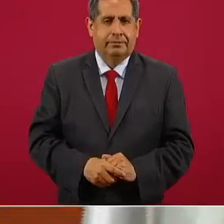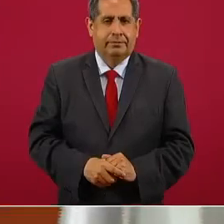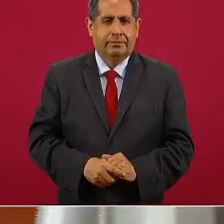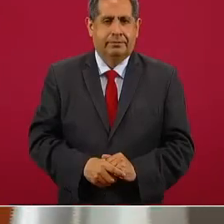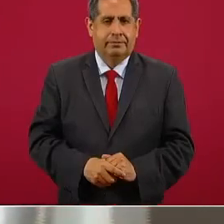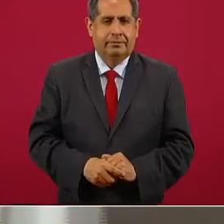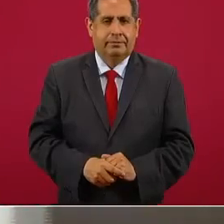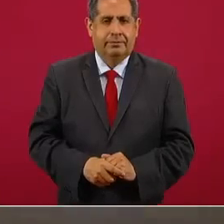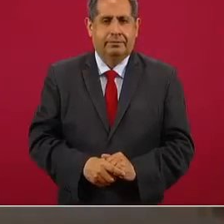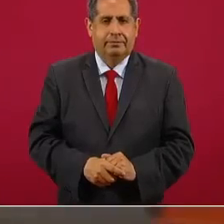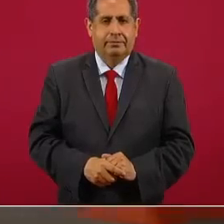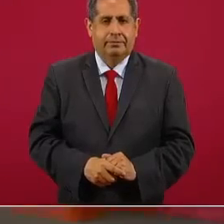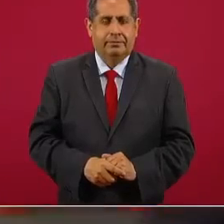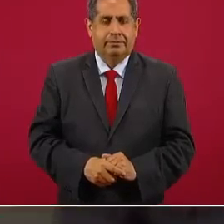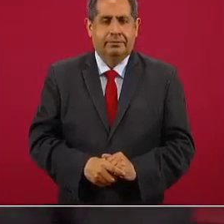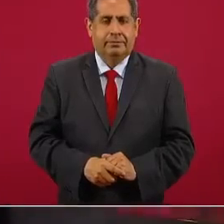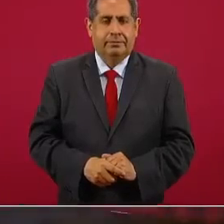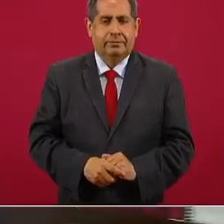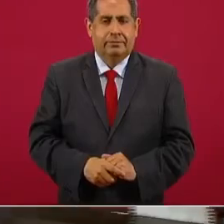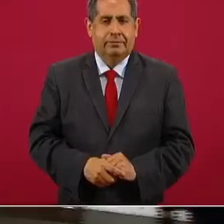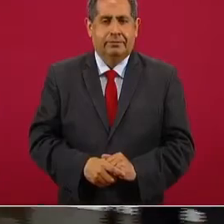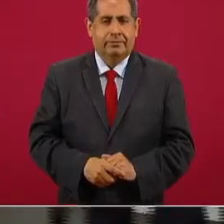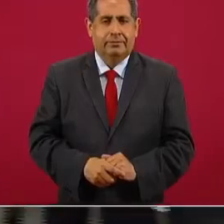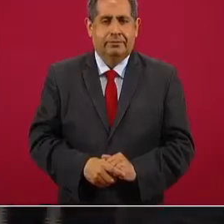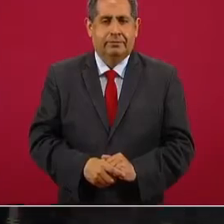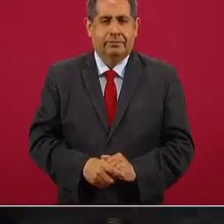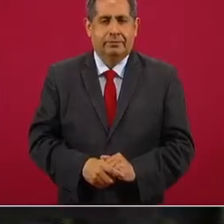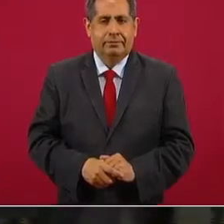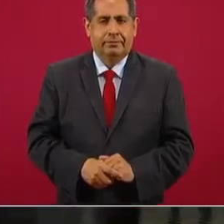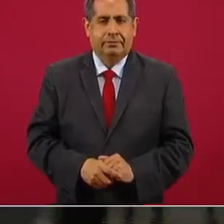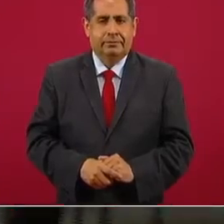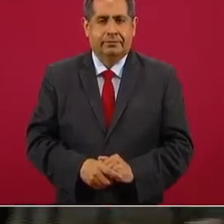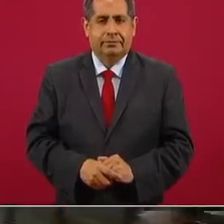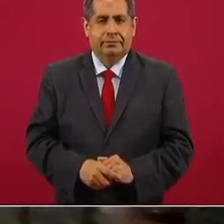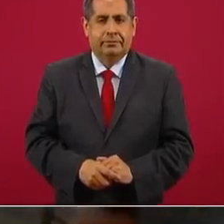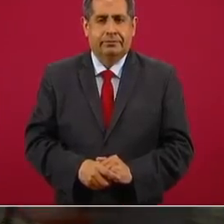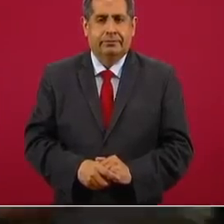Muchas gracias.